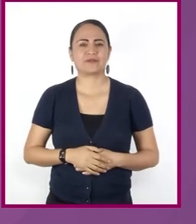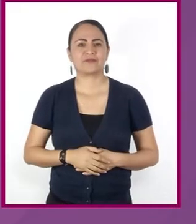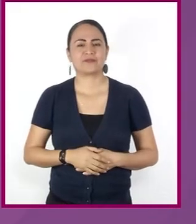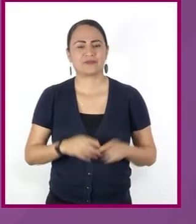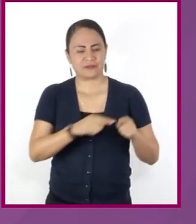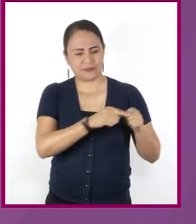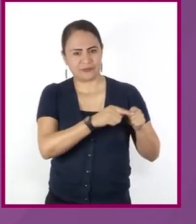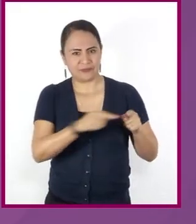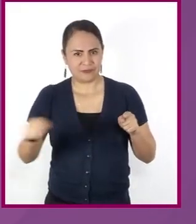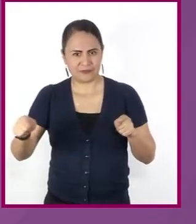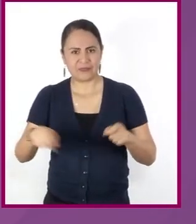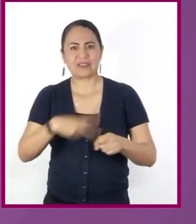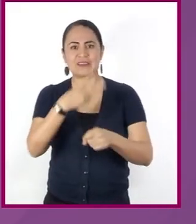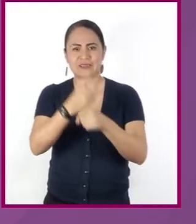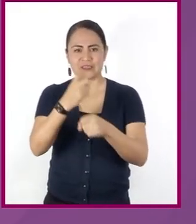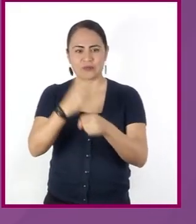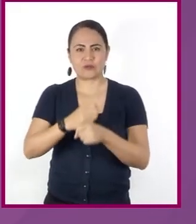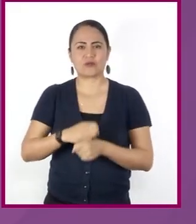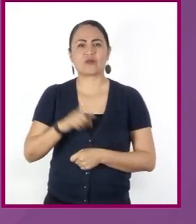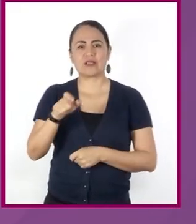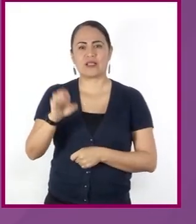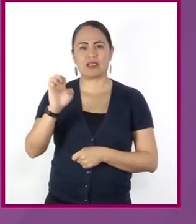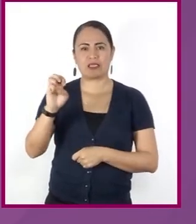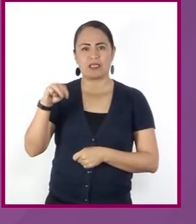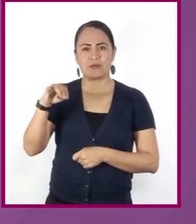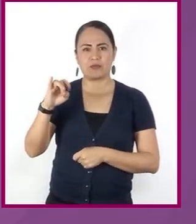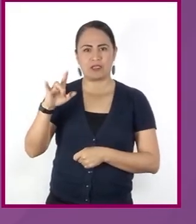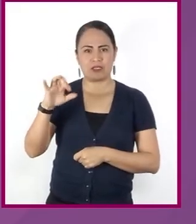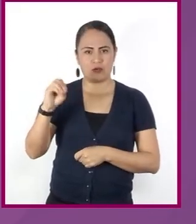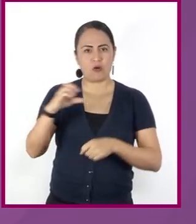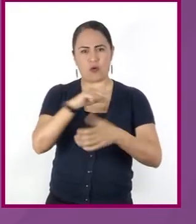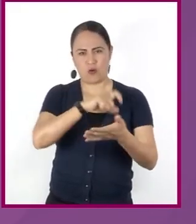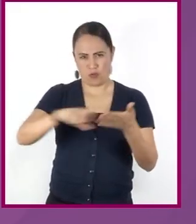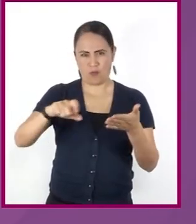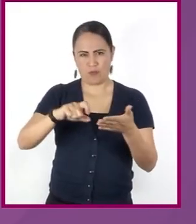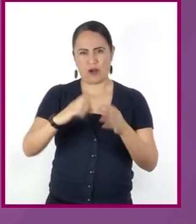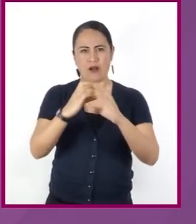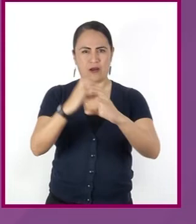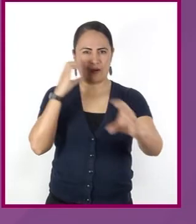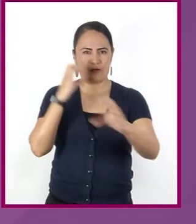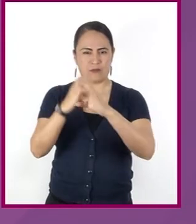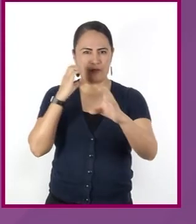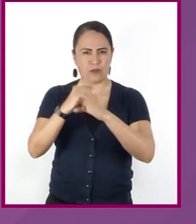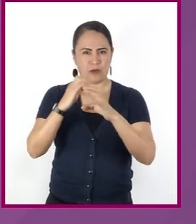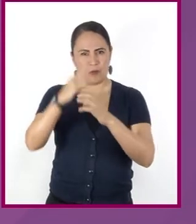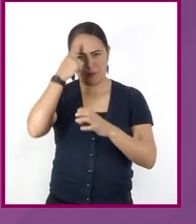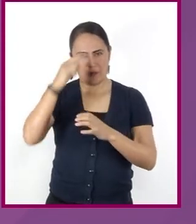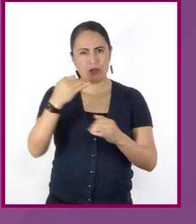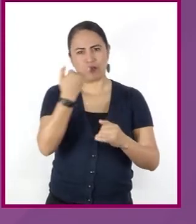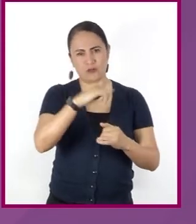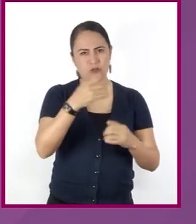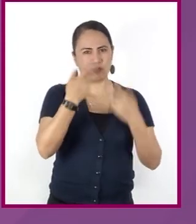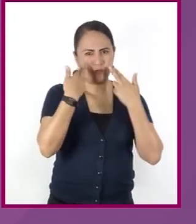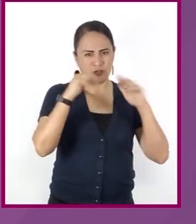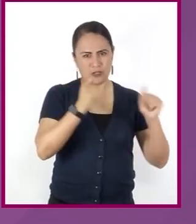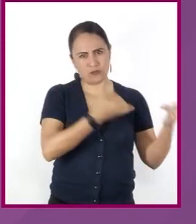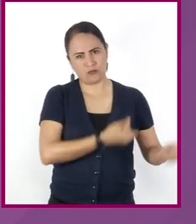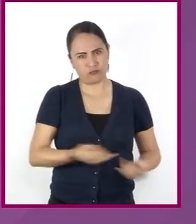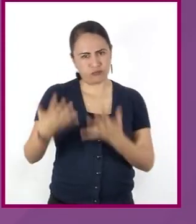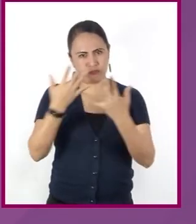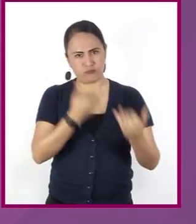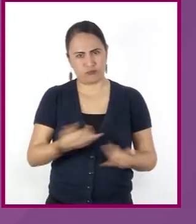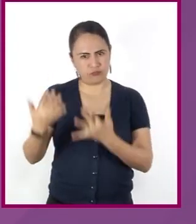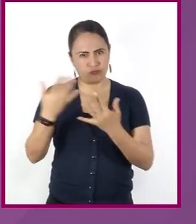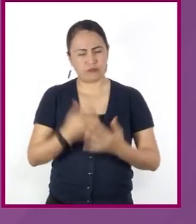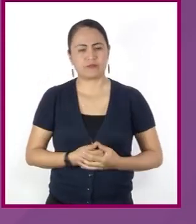Segundo tramo. Emilio compra una camioneta de carga para transportar los productos de su granja. Cuando revisa la